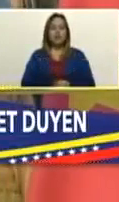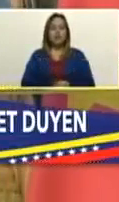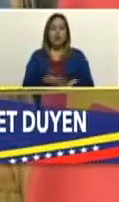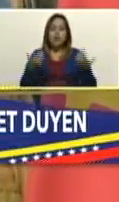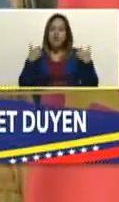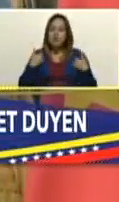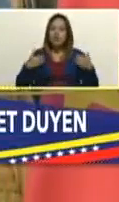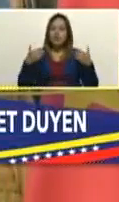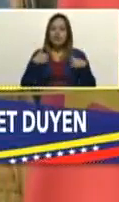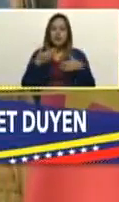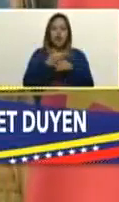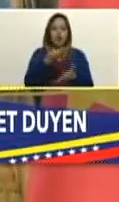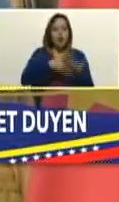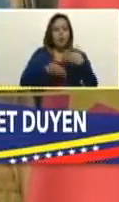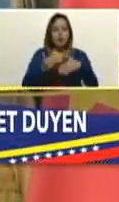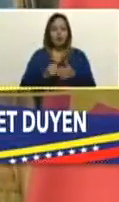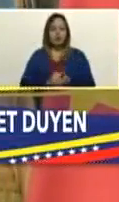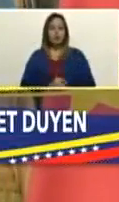sufrimientos compartidos,